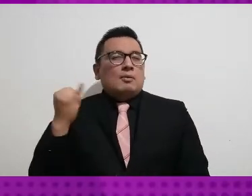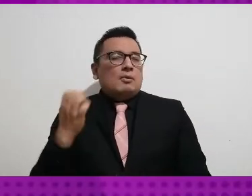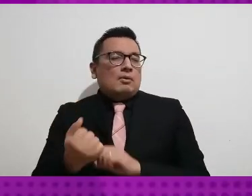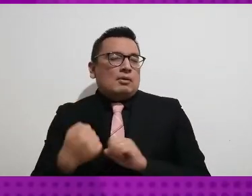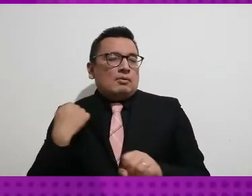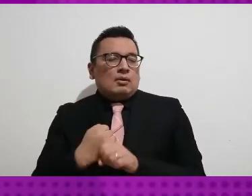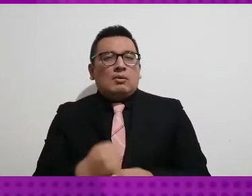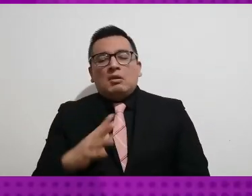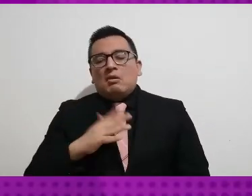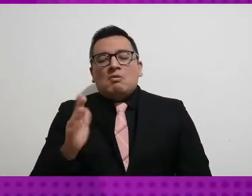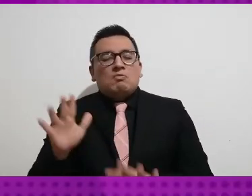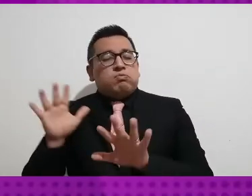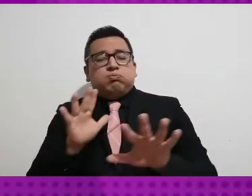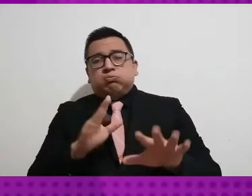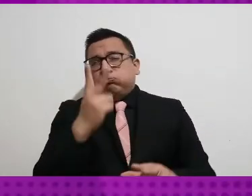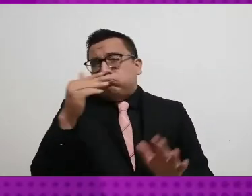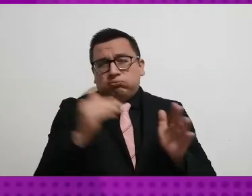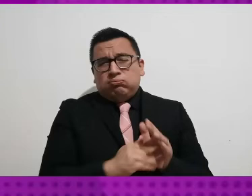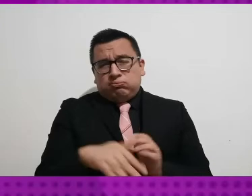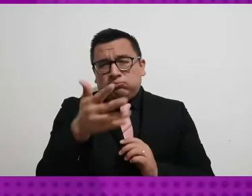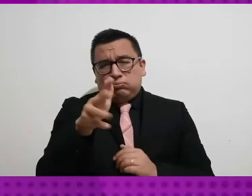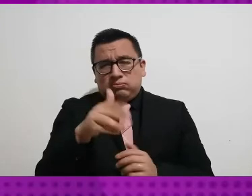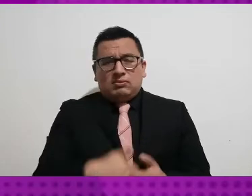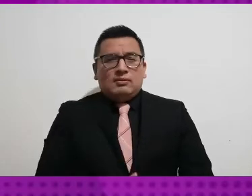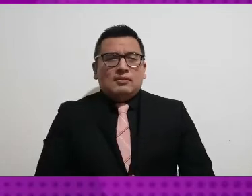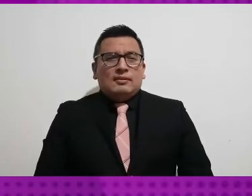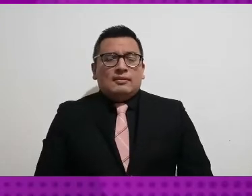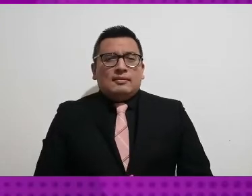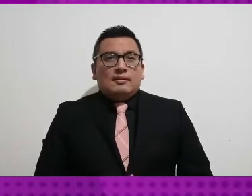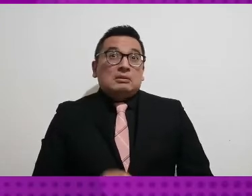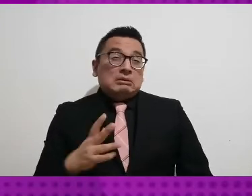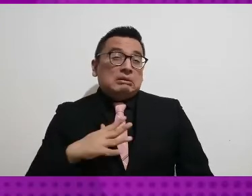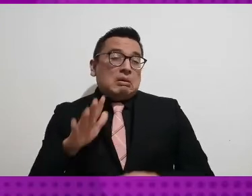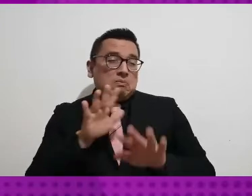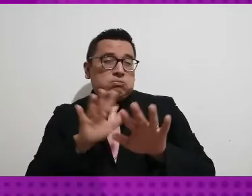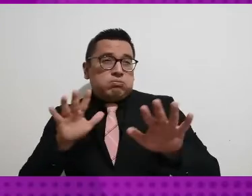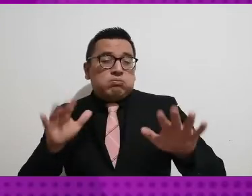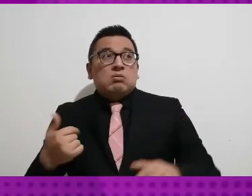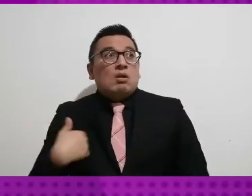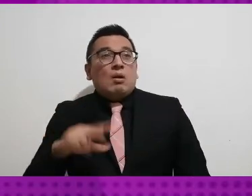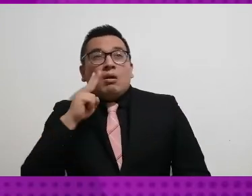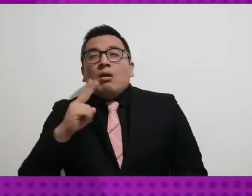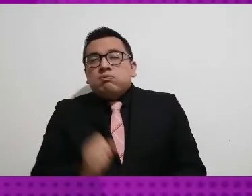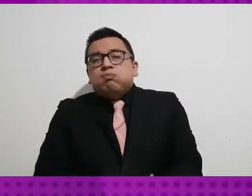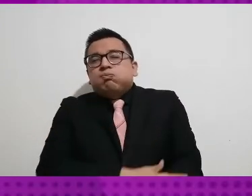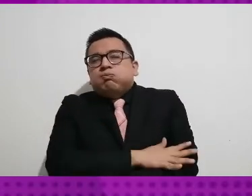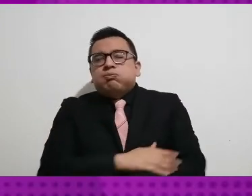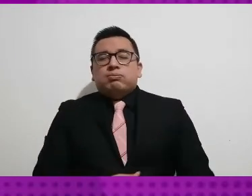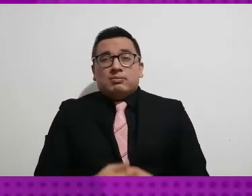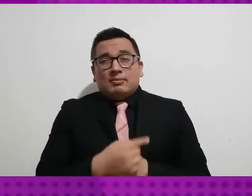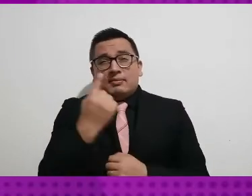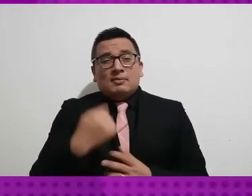pasado. Ya había unas 2,000 personas, unas 2,000, 3,000 personas. Era muy grande y yo estaba muy emocionado